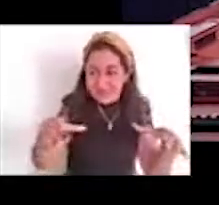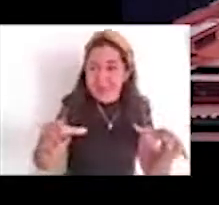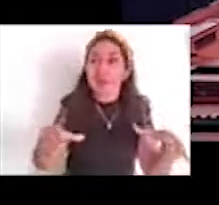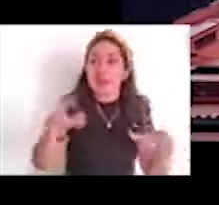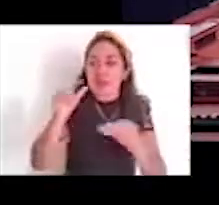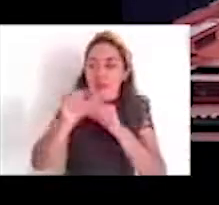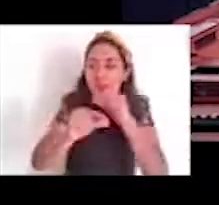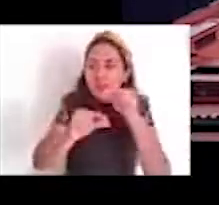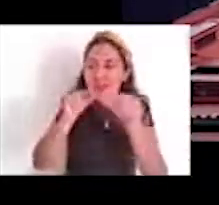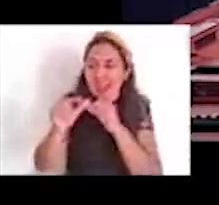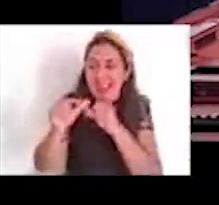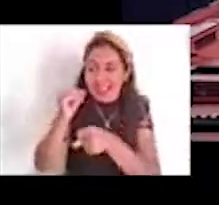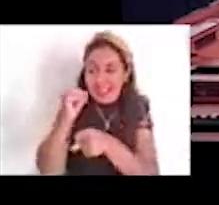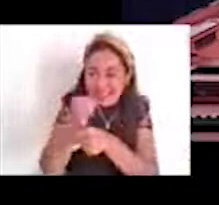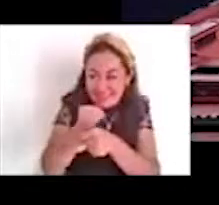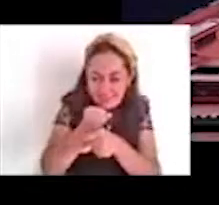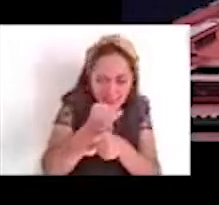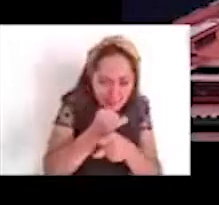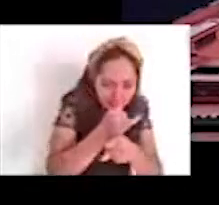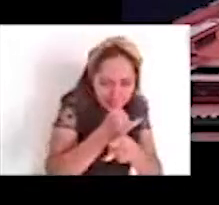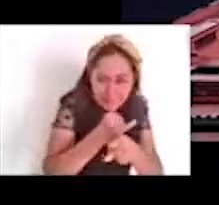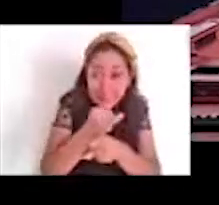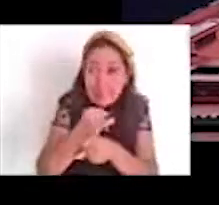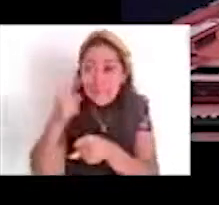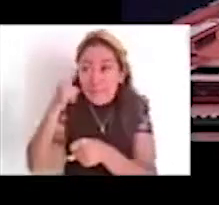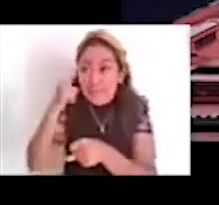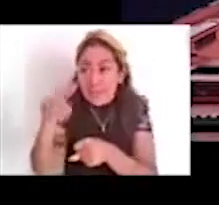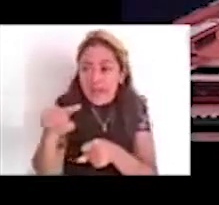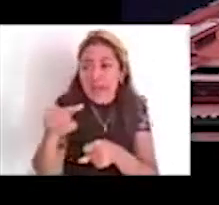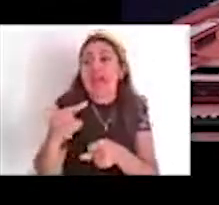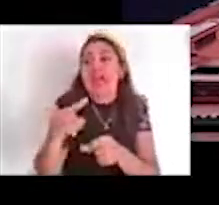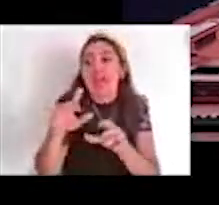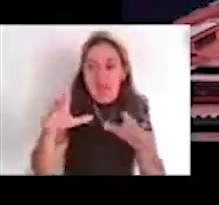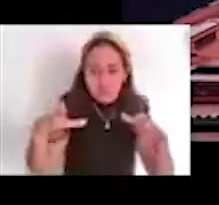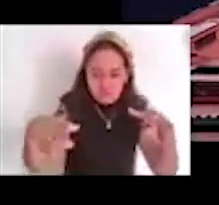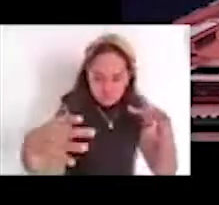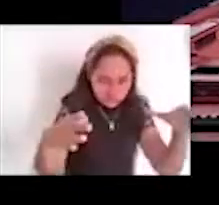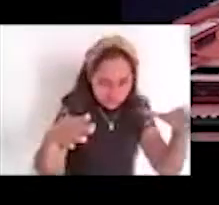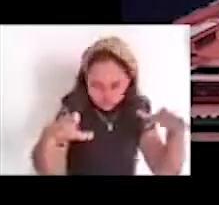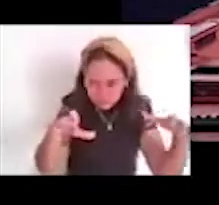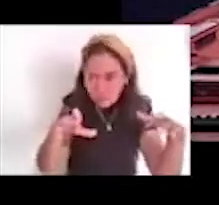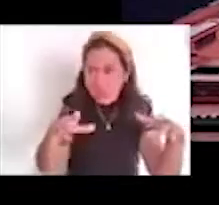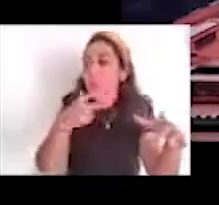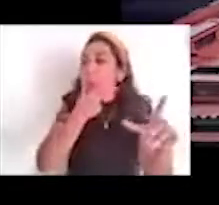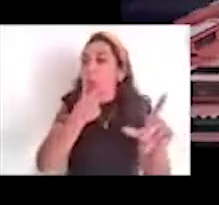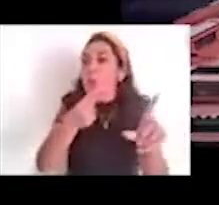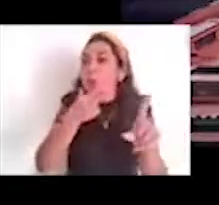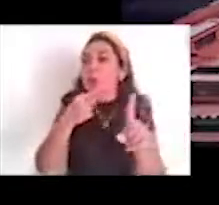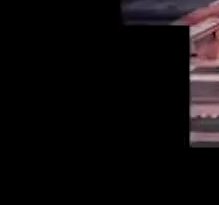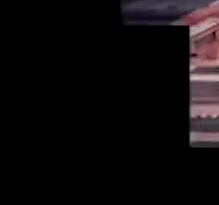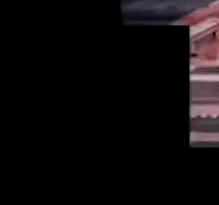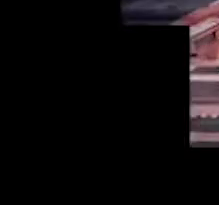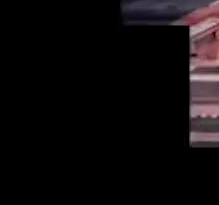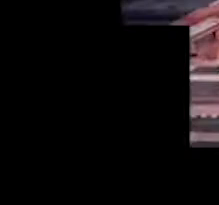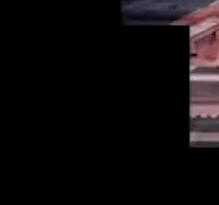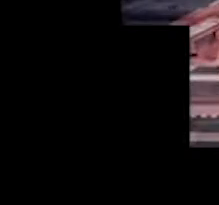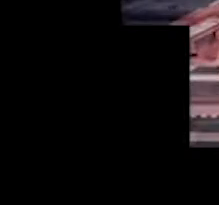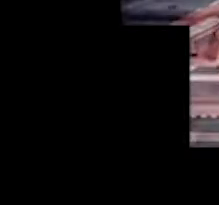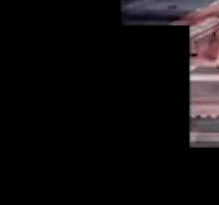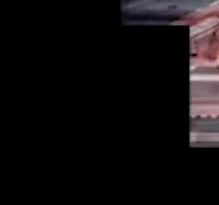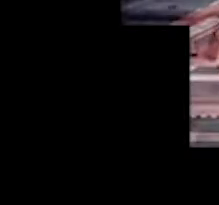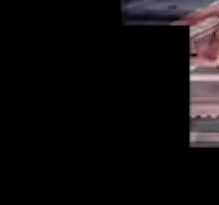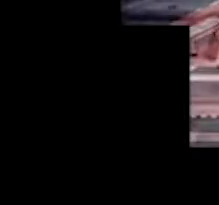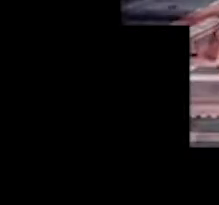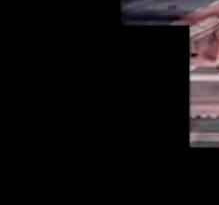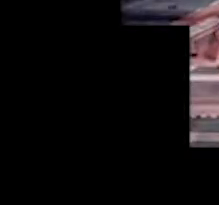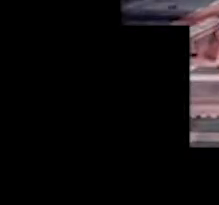investigadas y fueron propuestas por el arquitecto Ignacio Marquina. Ignacio